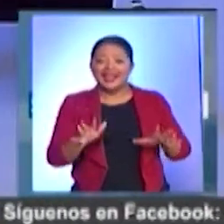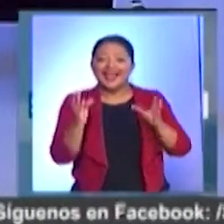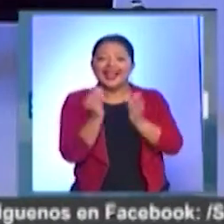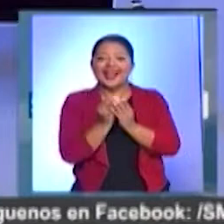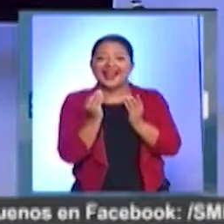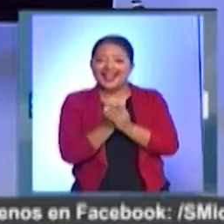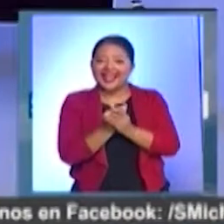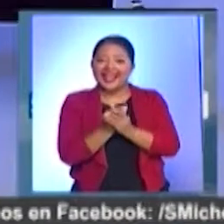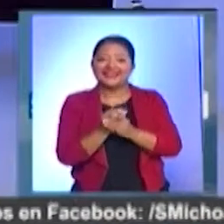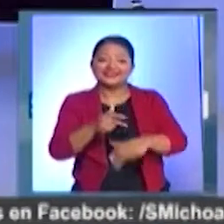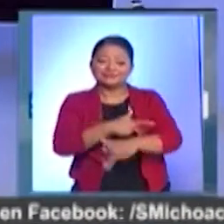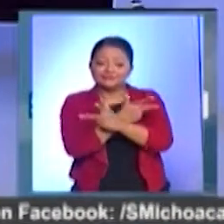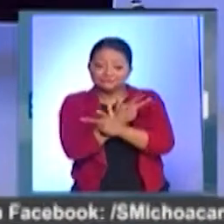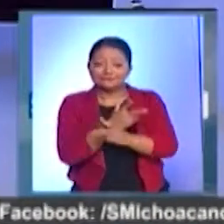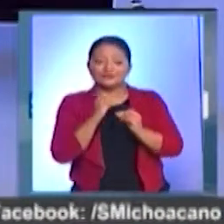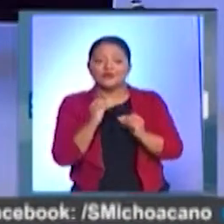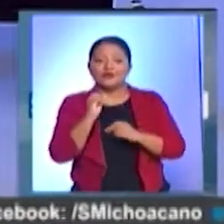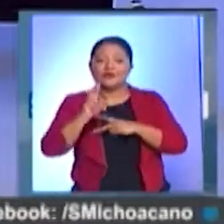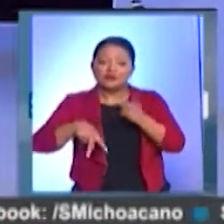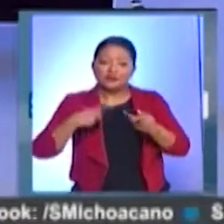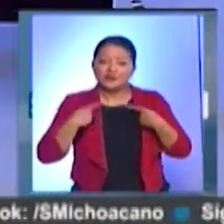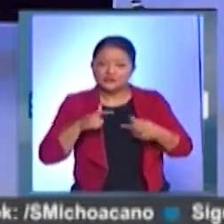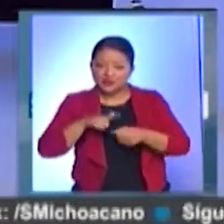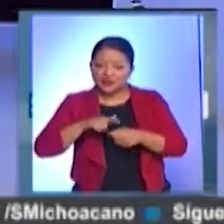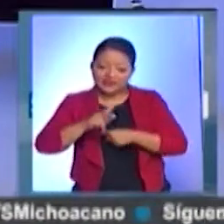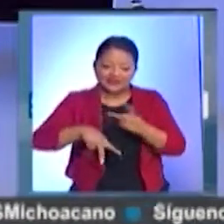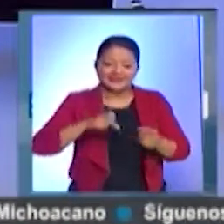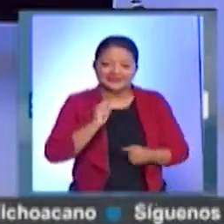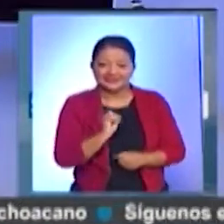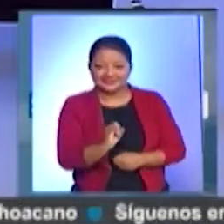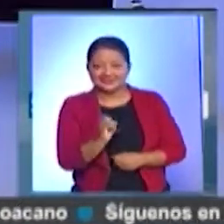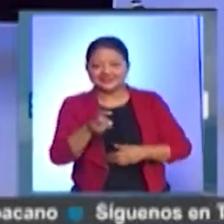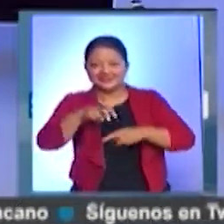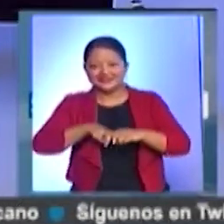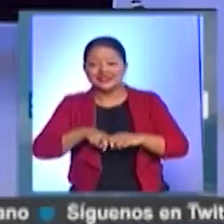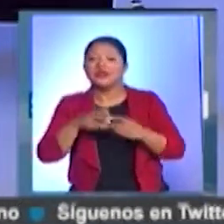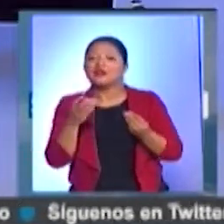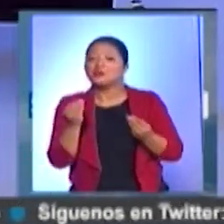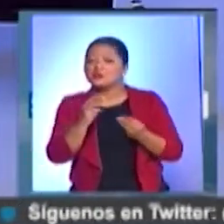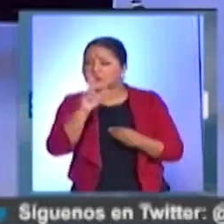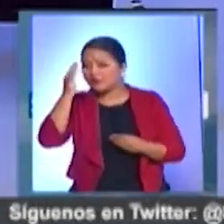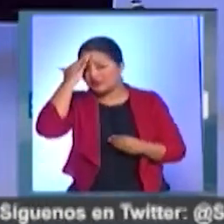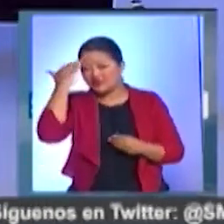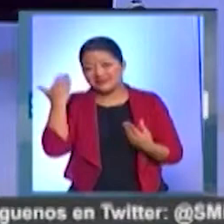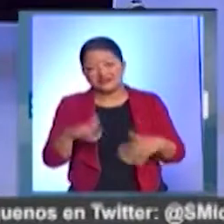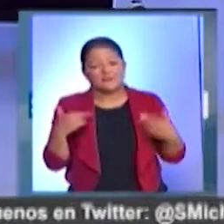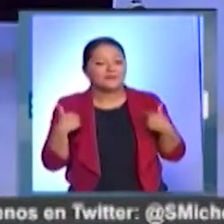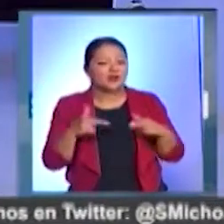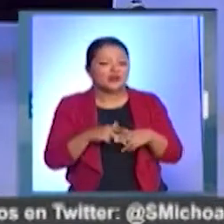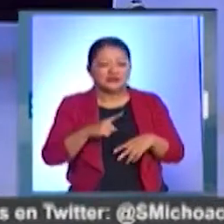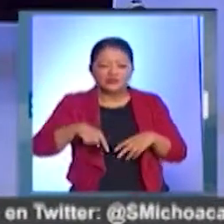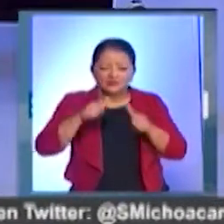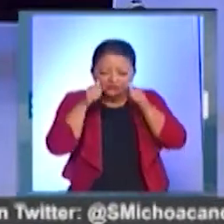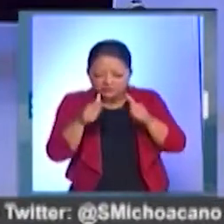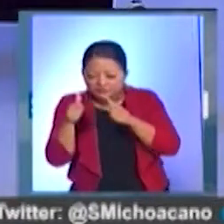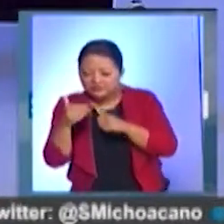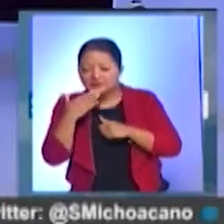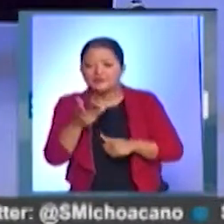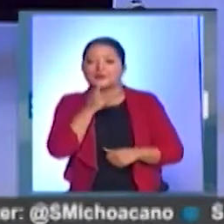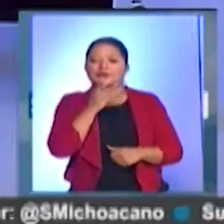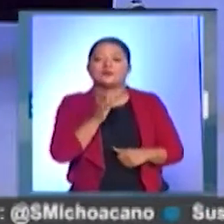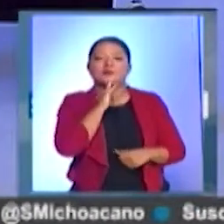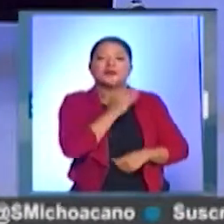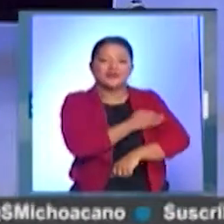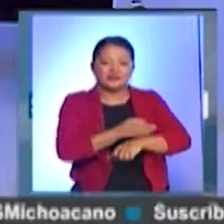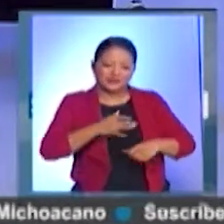sea de manera virtual o presencial un reconocimiento también a los profesores que están muy de cerca ya los padres de familia que bueno se han